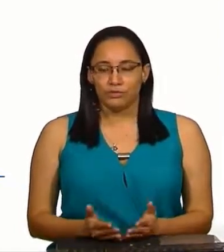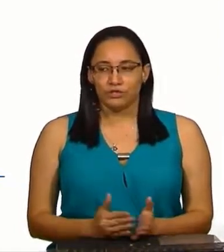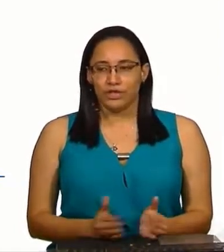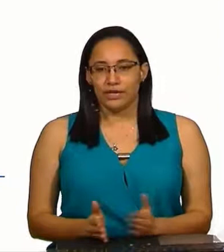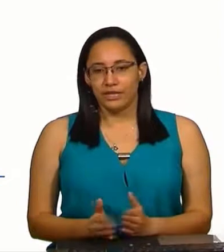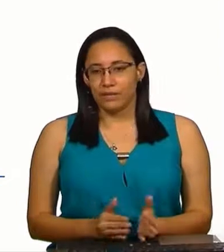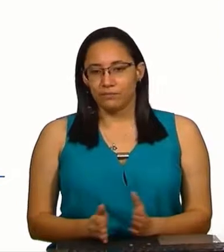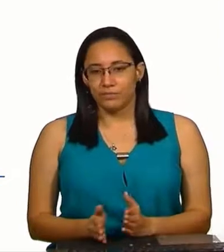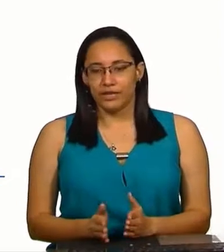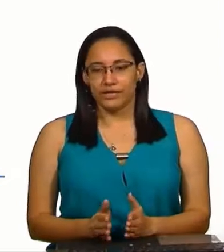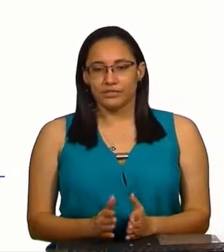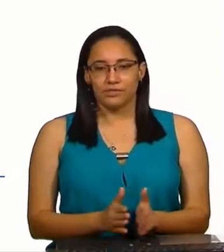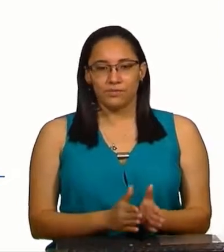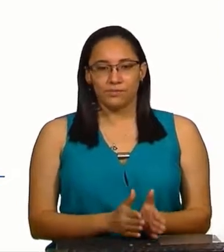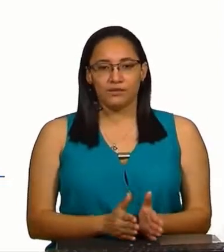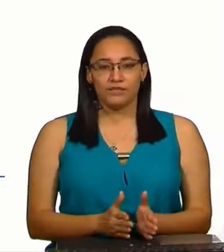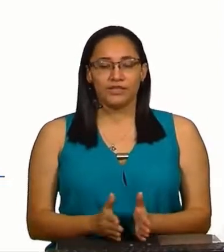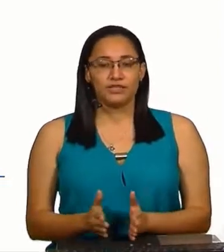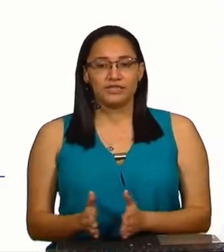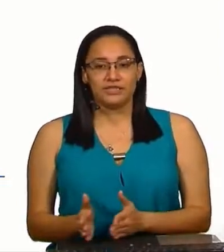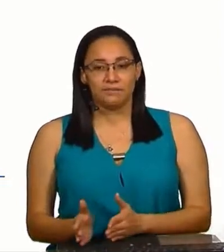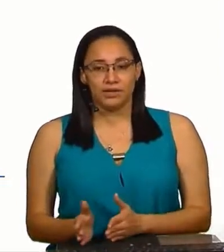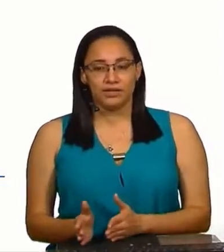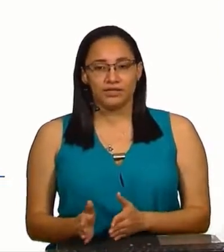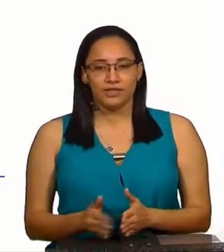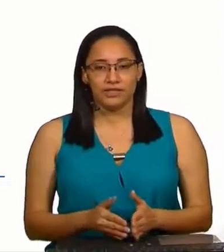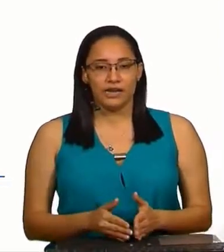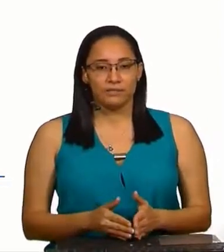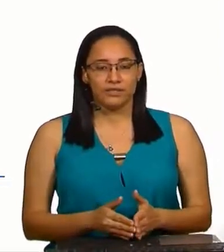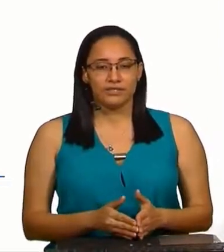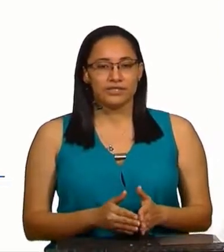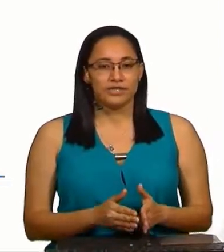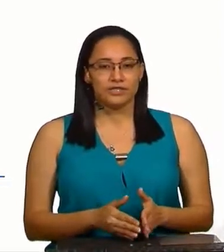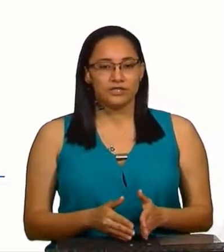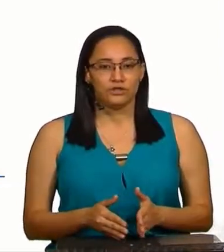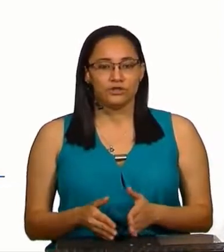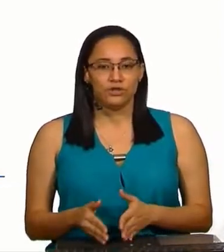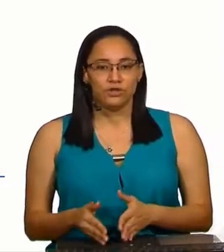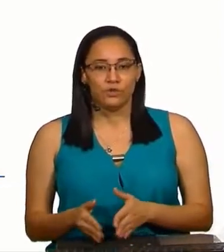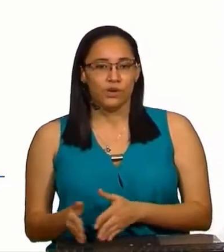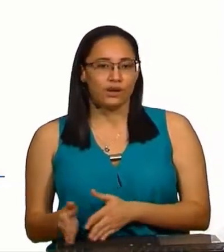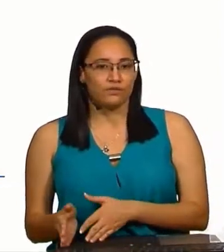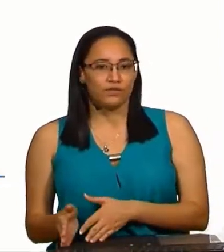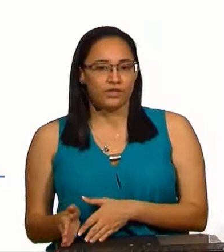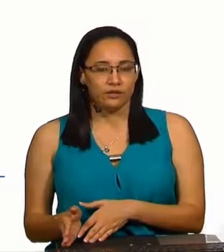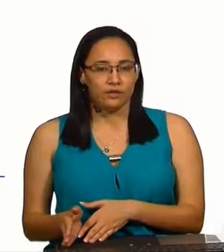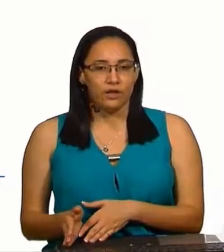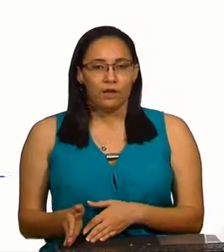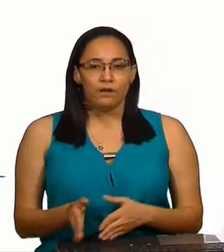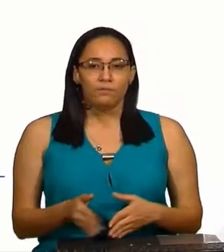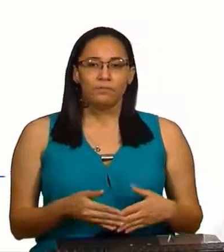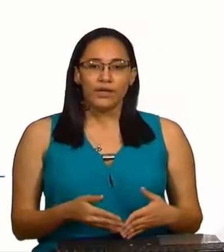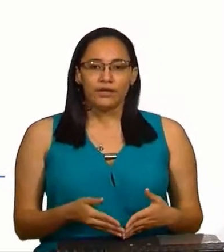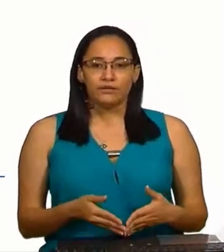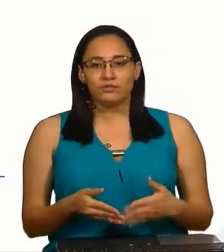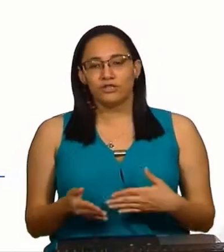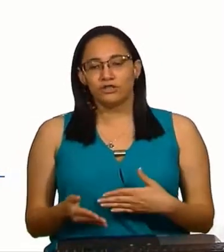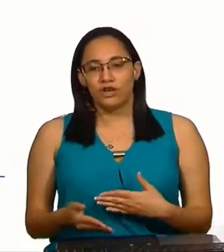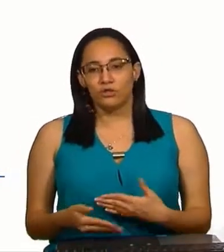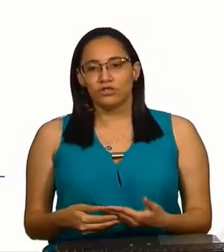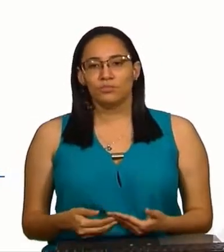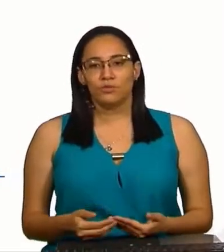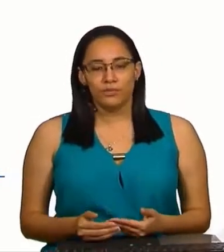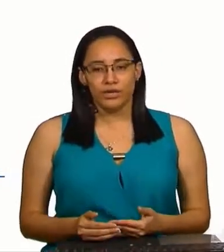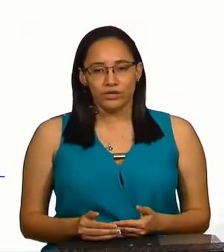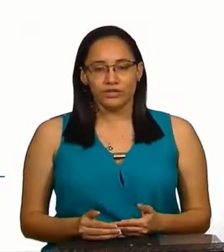ahorro, como ustedes quieran poner ahí. Si nos vamos a if I don't save money, literalmente sería si yo no guardo dinero. Pero si